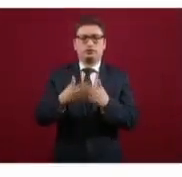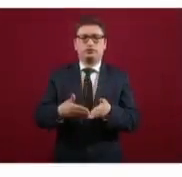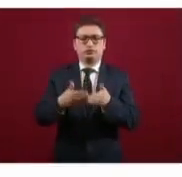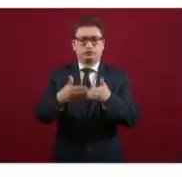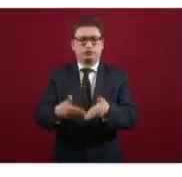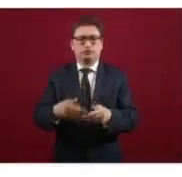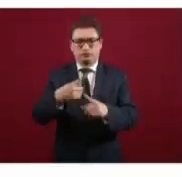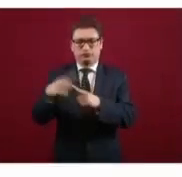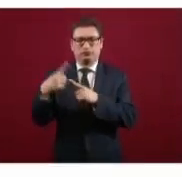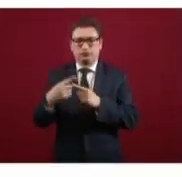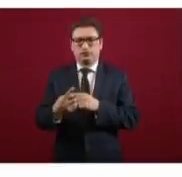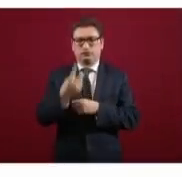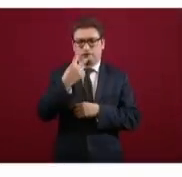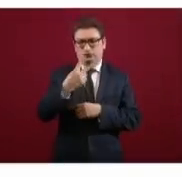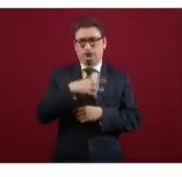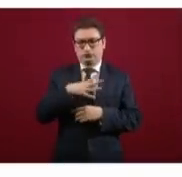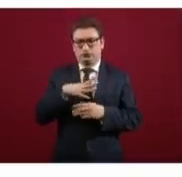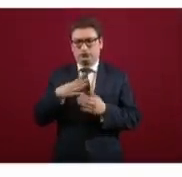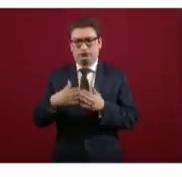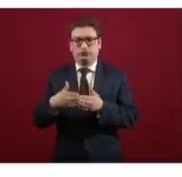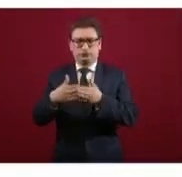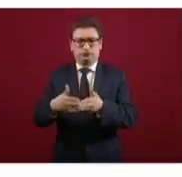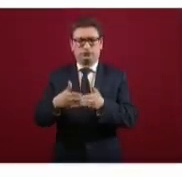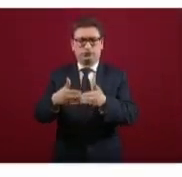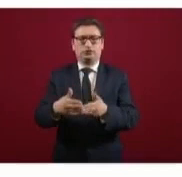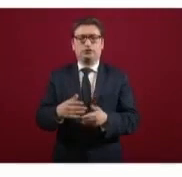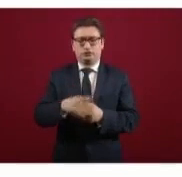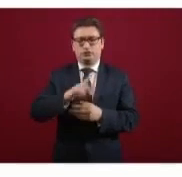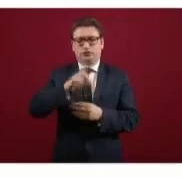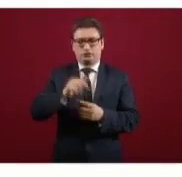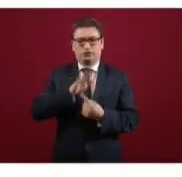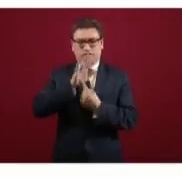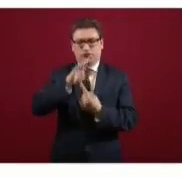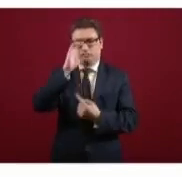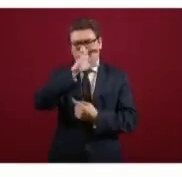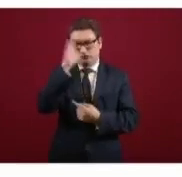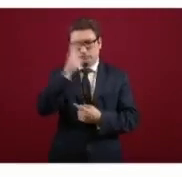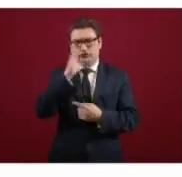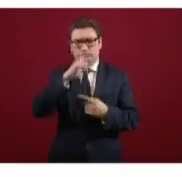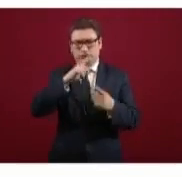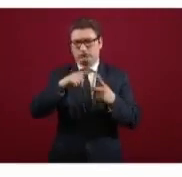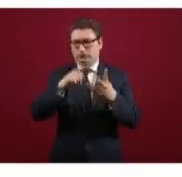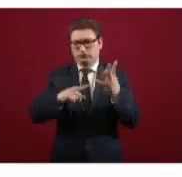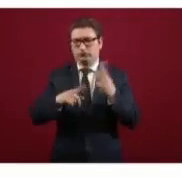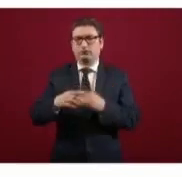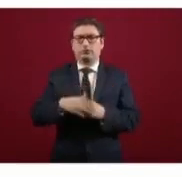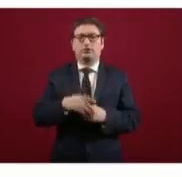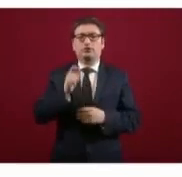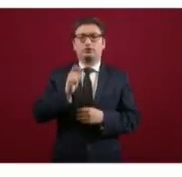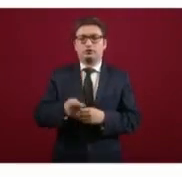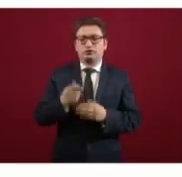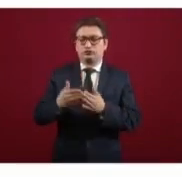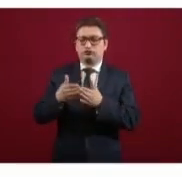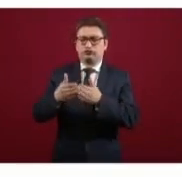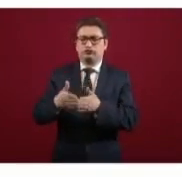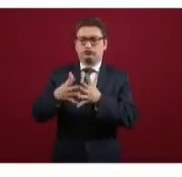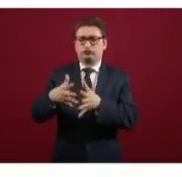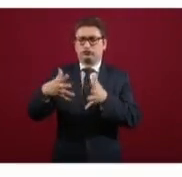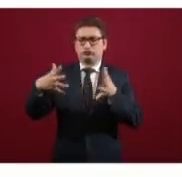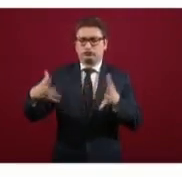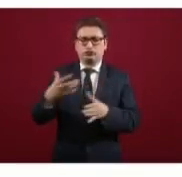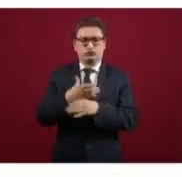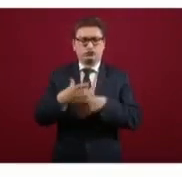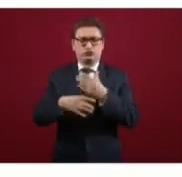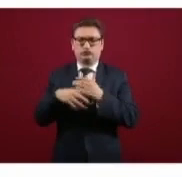tenemos dos embarcaciones vamos a presentar más adelante las imágenes son lo que se denominan buques cargueros